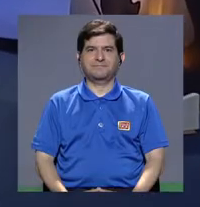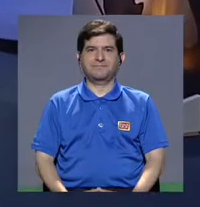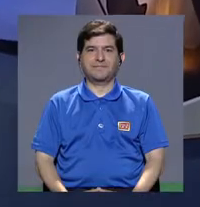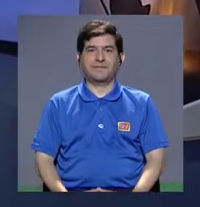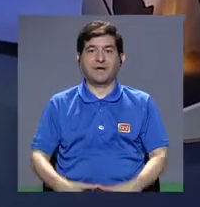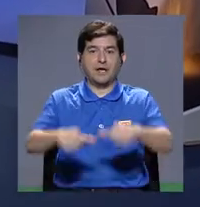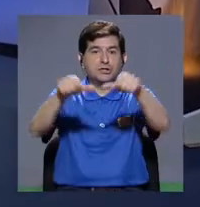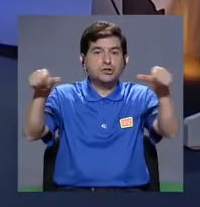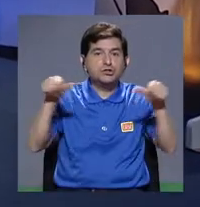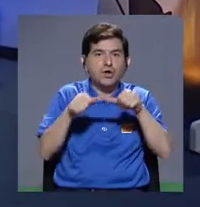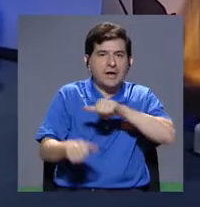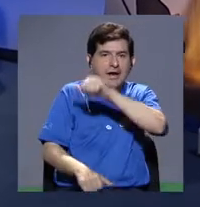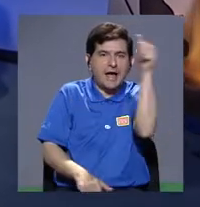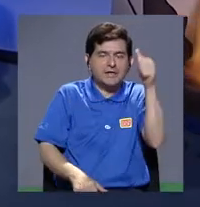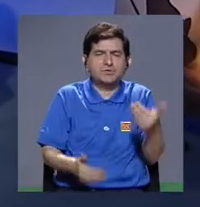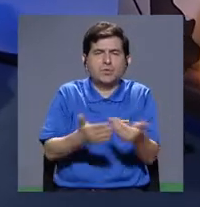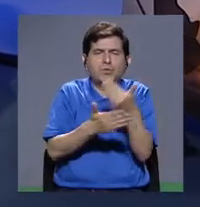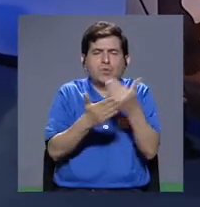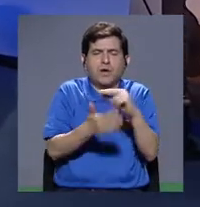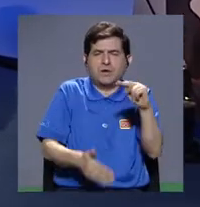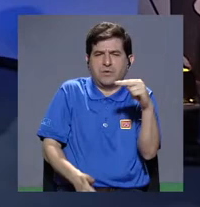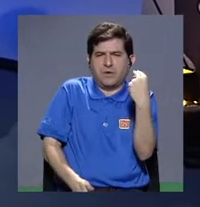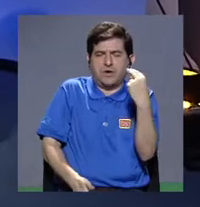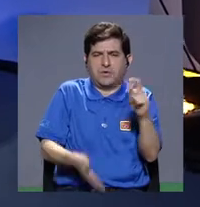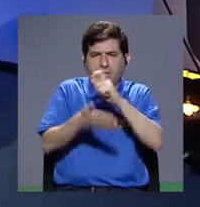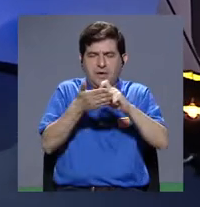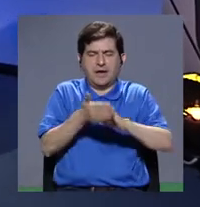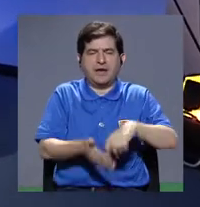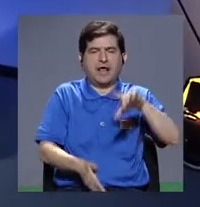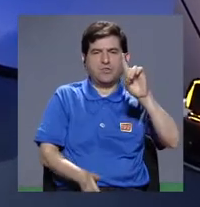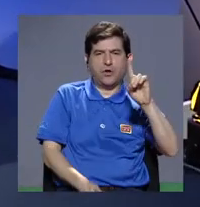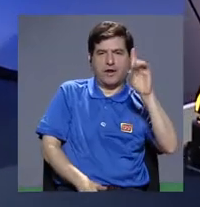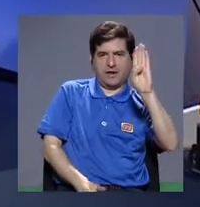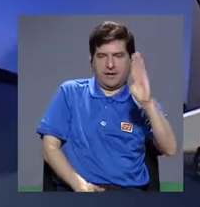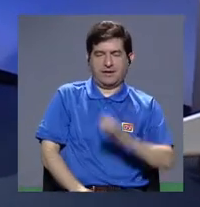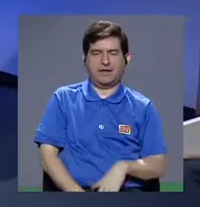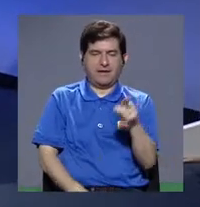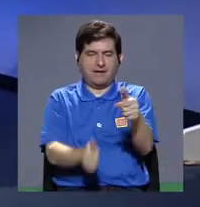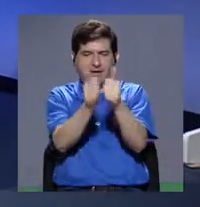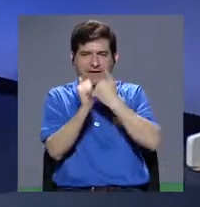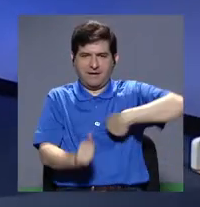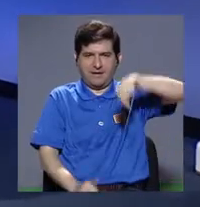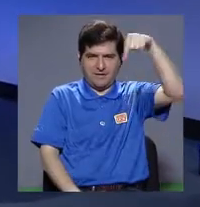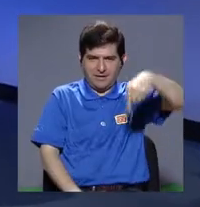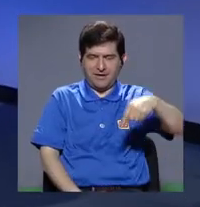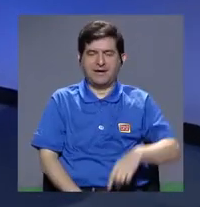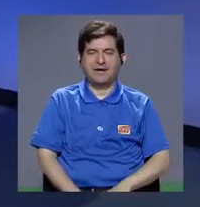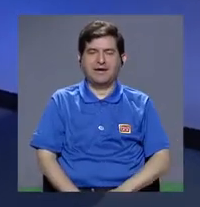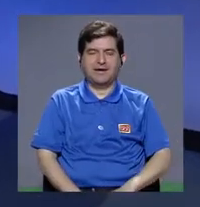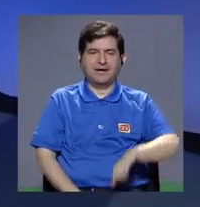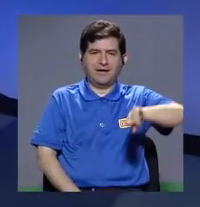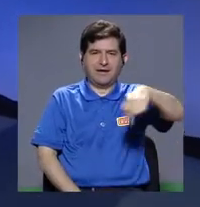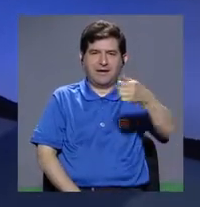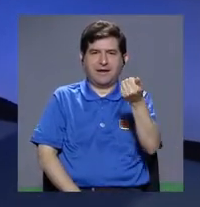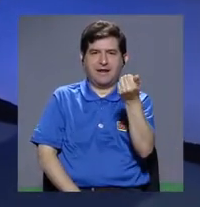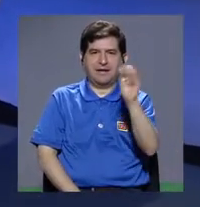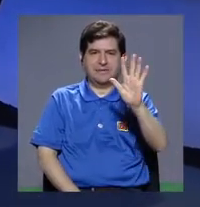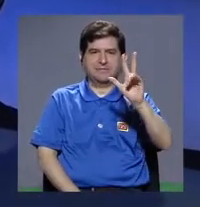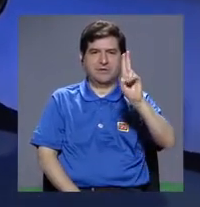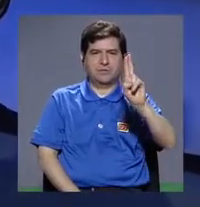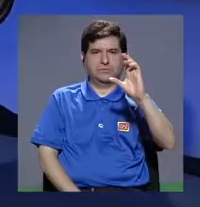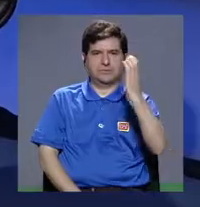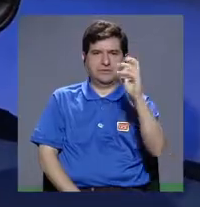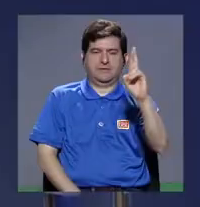zona azul es la más reciente en novela de torería barahona que nos acompaña hoy aquí en el set de canal